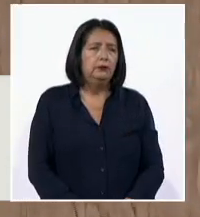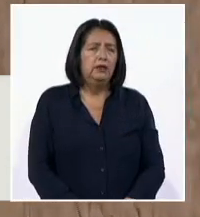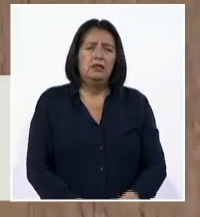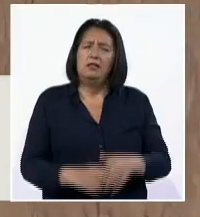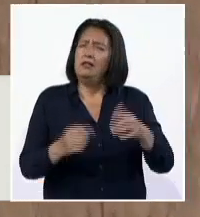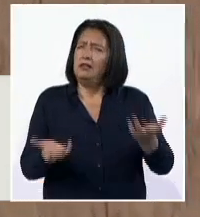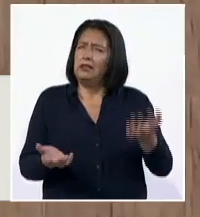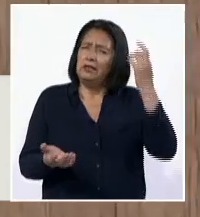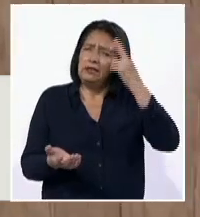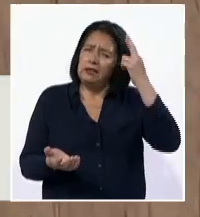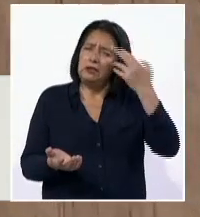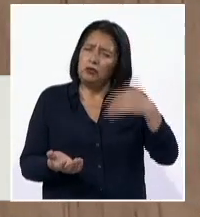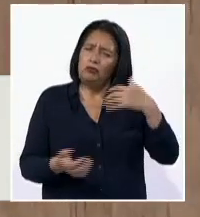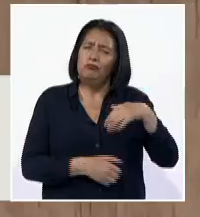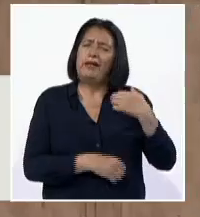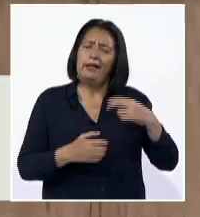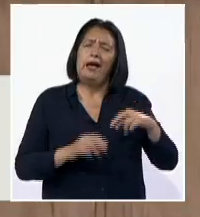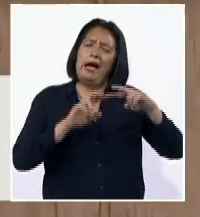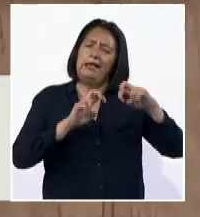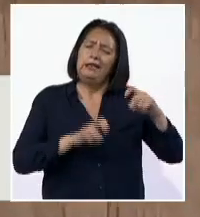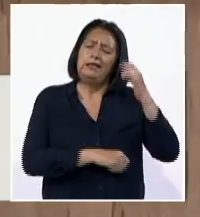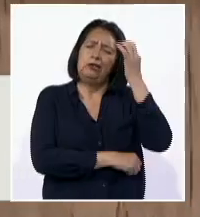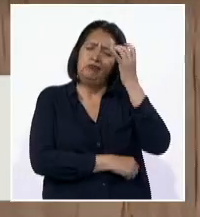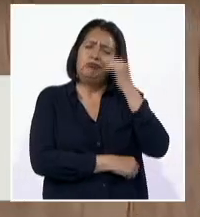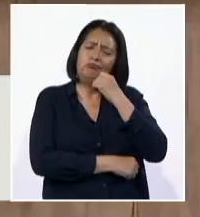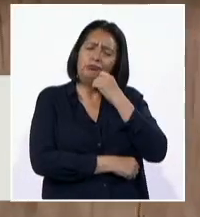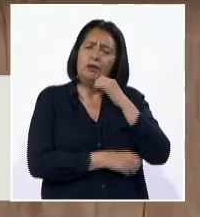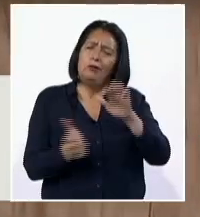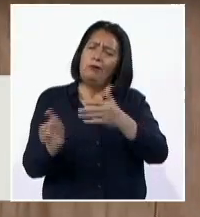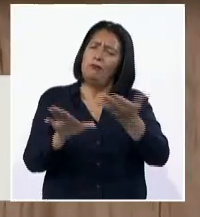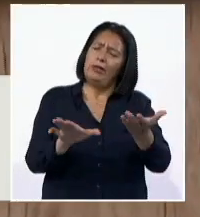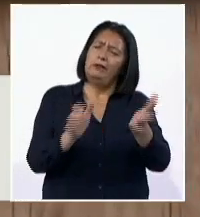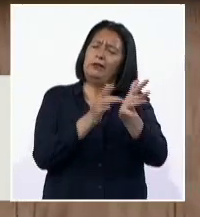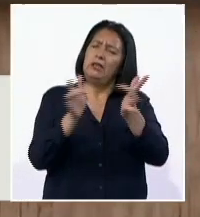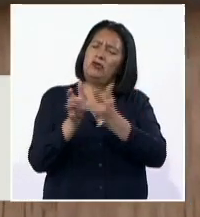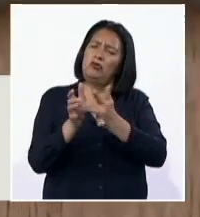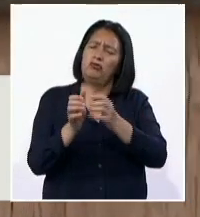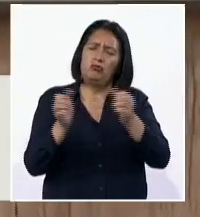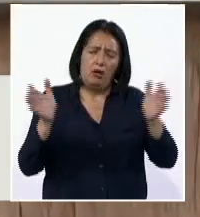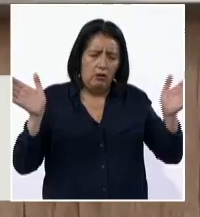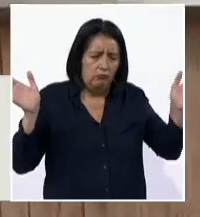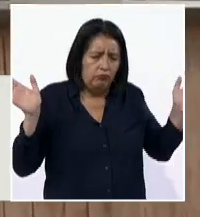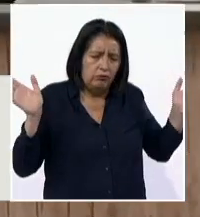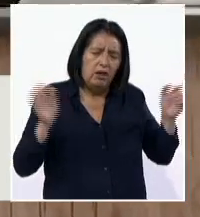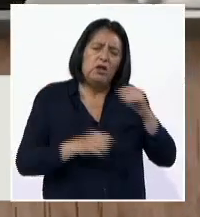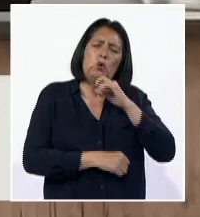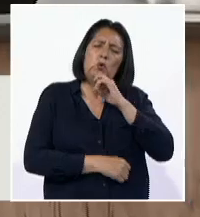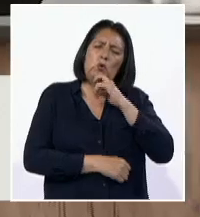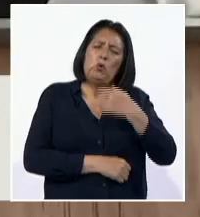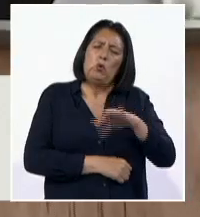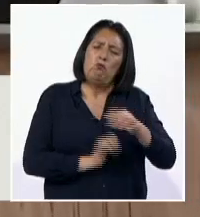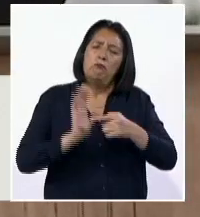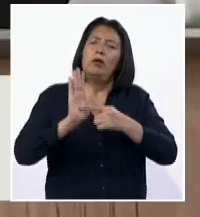Y que es motivo de gran reflexión, porque esa muerte refleja el amor